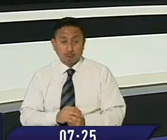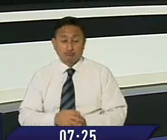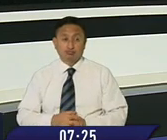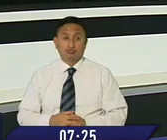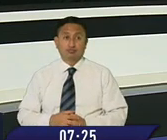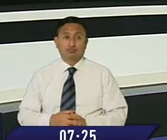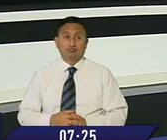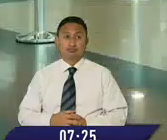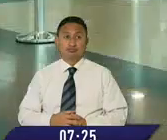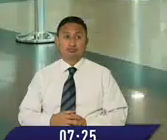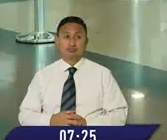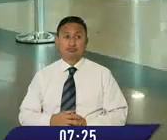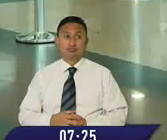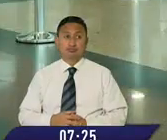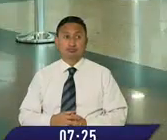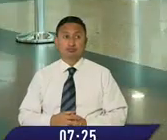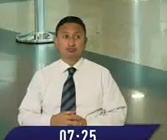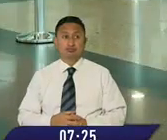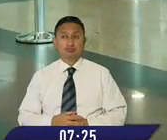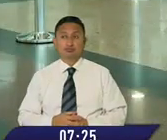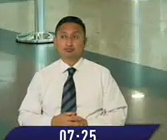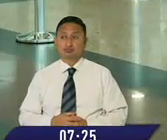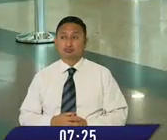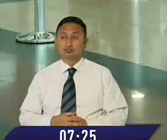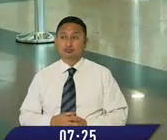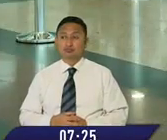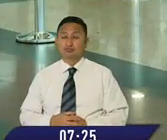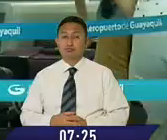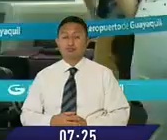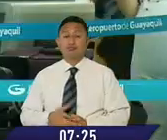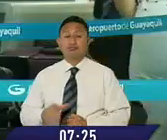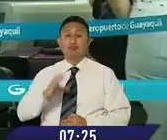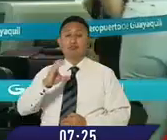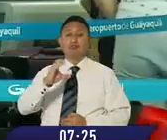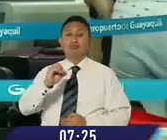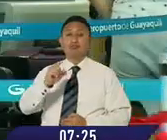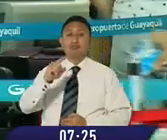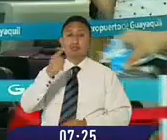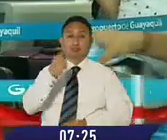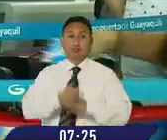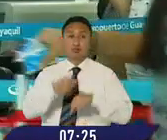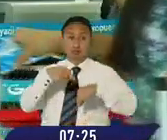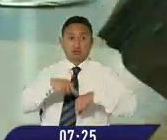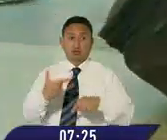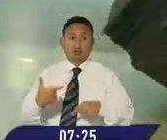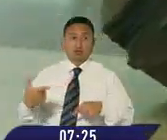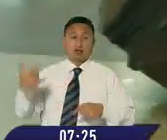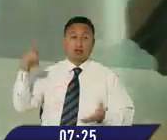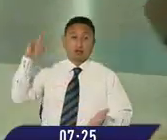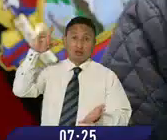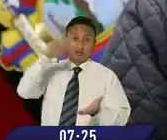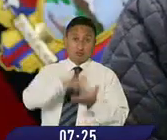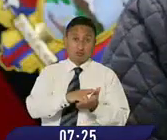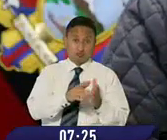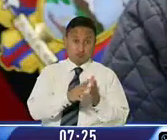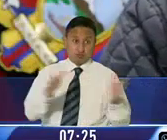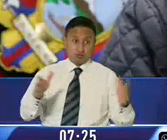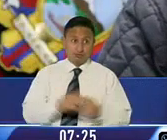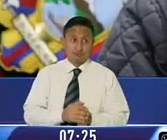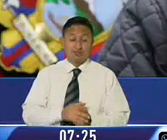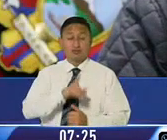Galápagos. Una de las nuevas disposiciones del COE Nacional es ampliar los aforos en los aeropuertos del país.